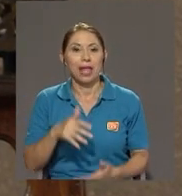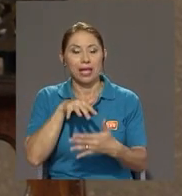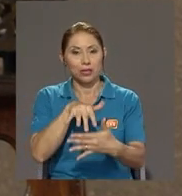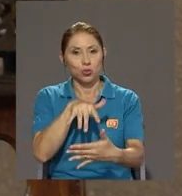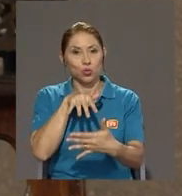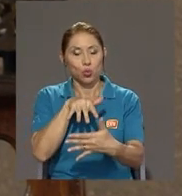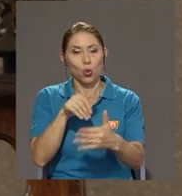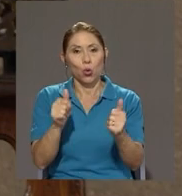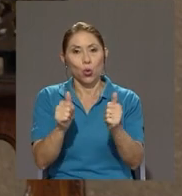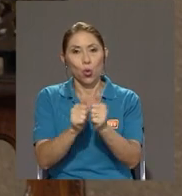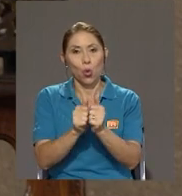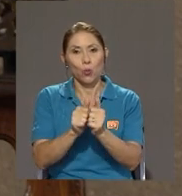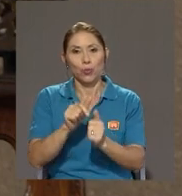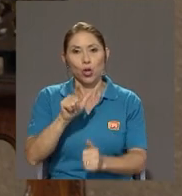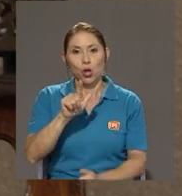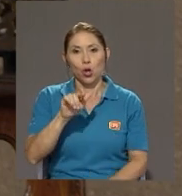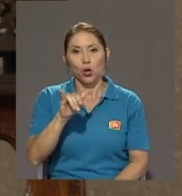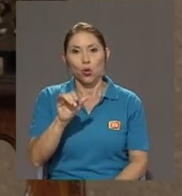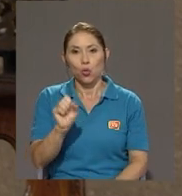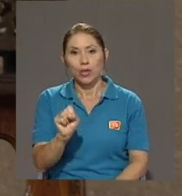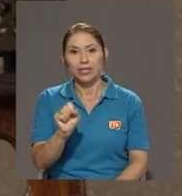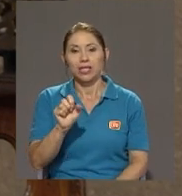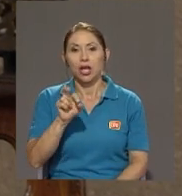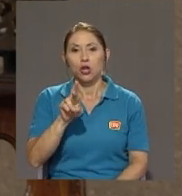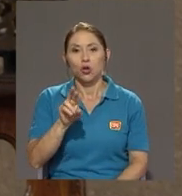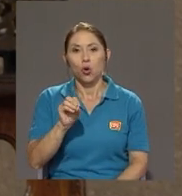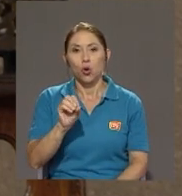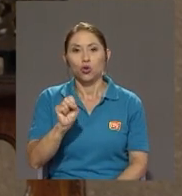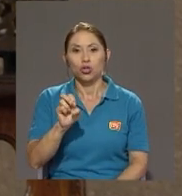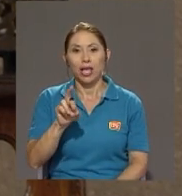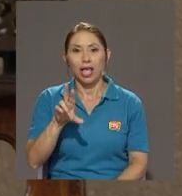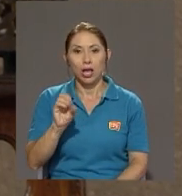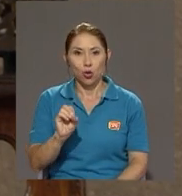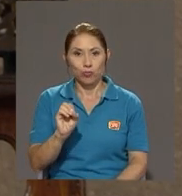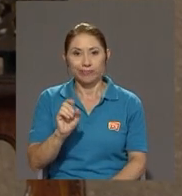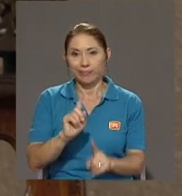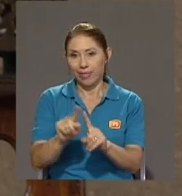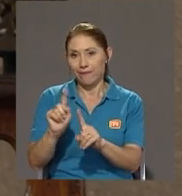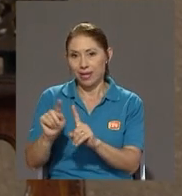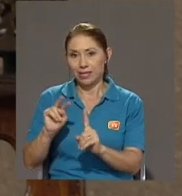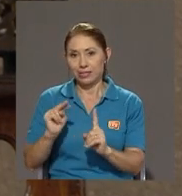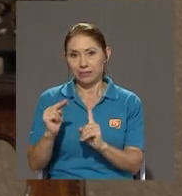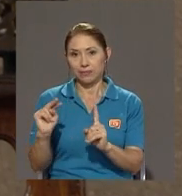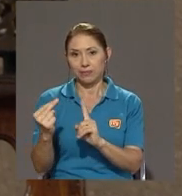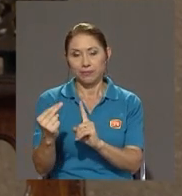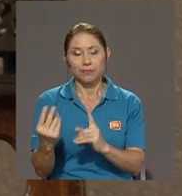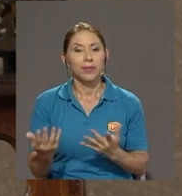estudió con don Luis Rosero en más de un sentido, y